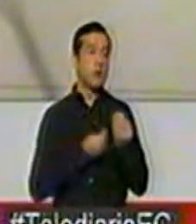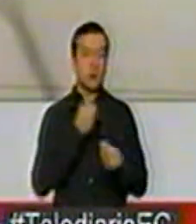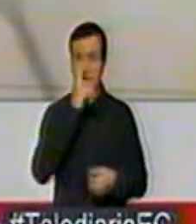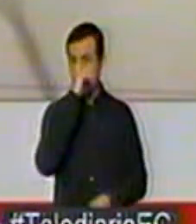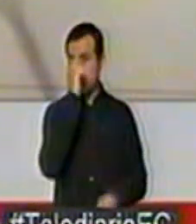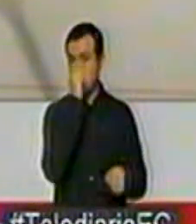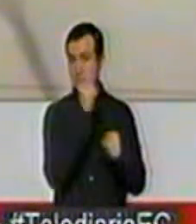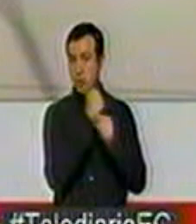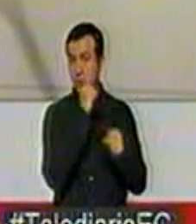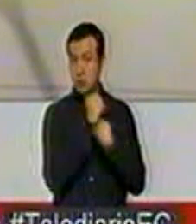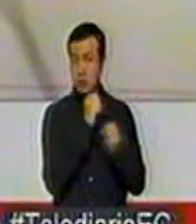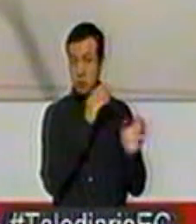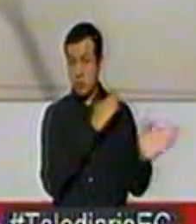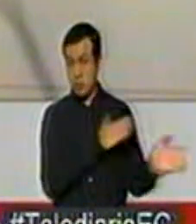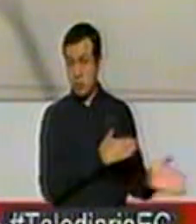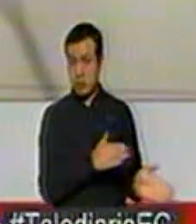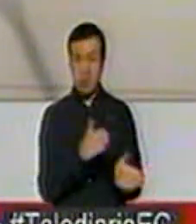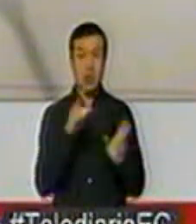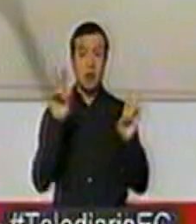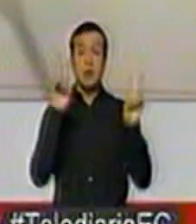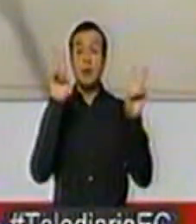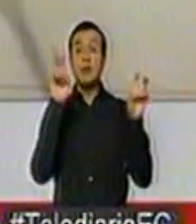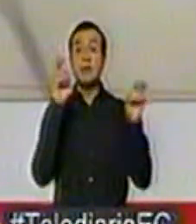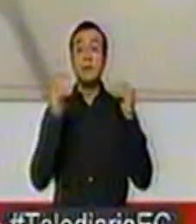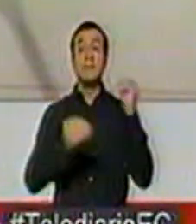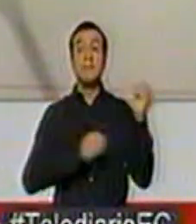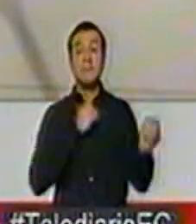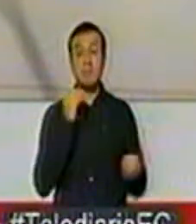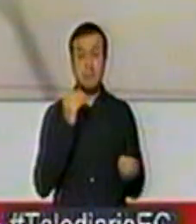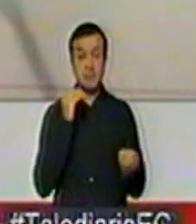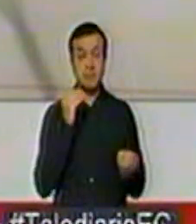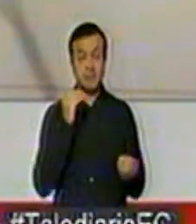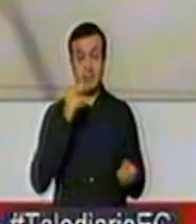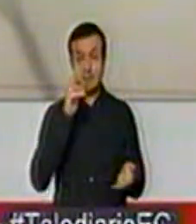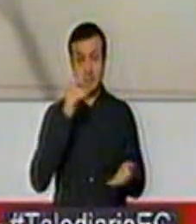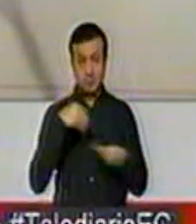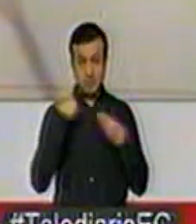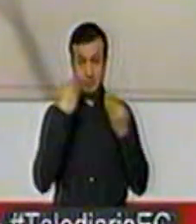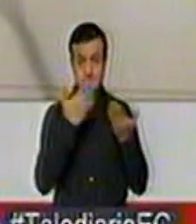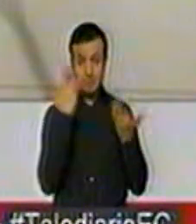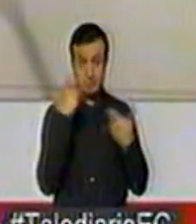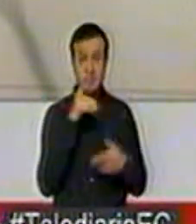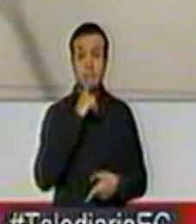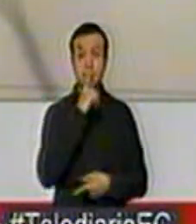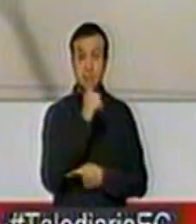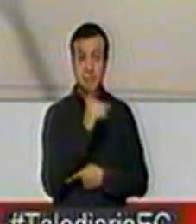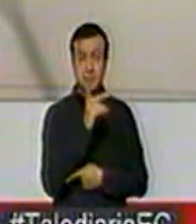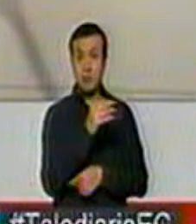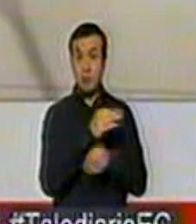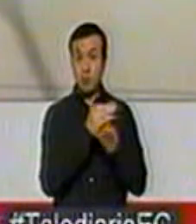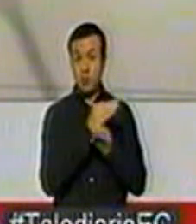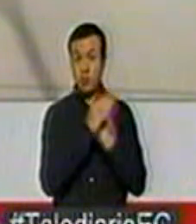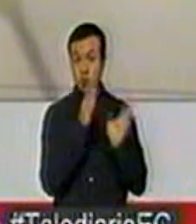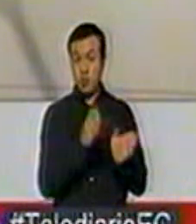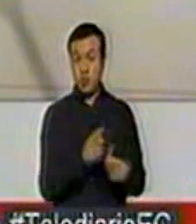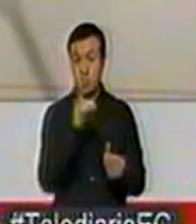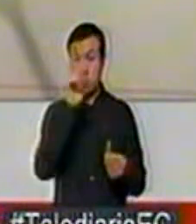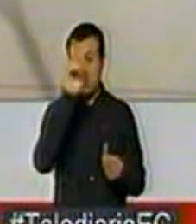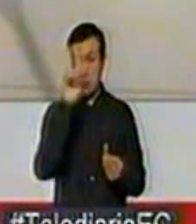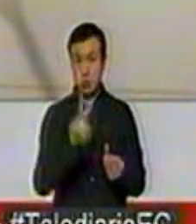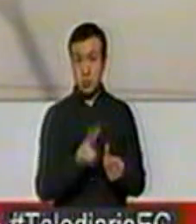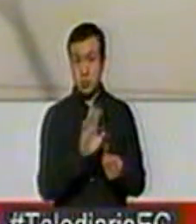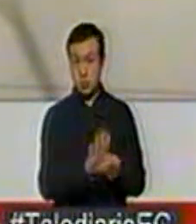trabajando en el tema de la tanto de la expedición por parte de los funcionarios